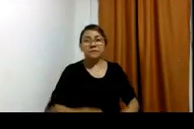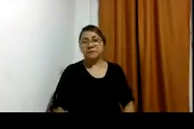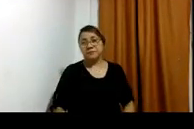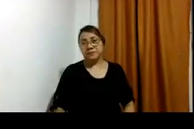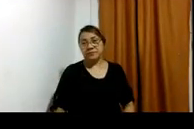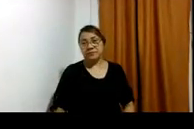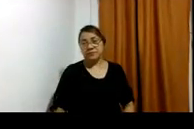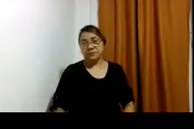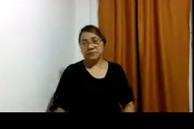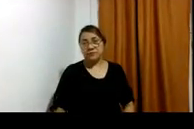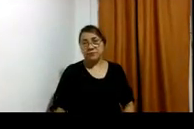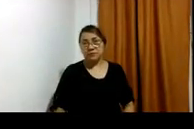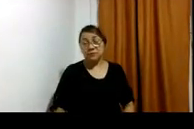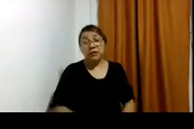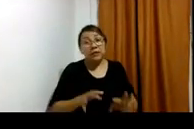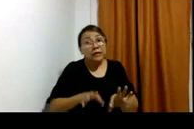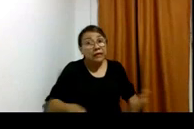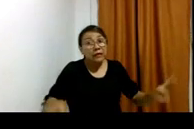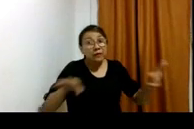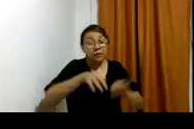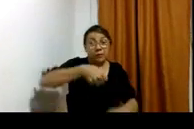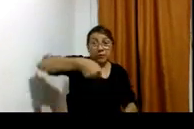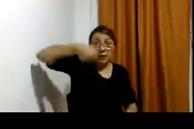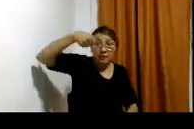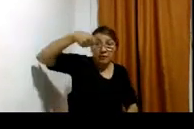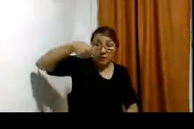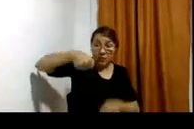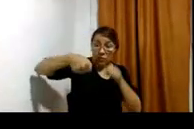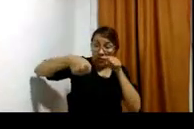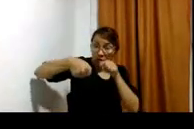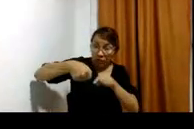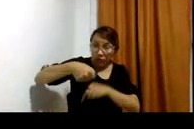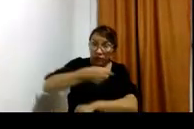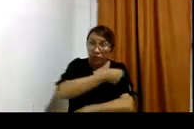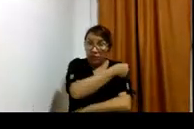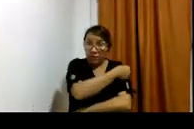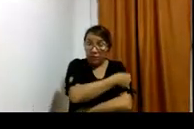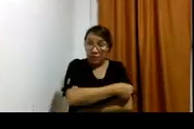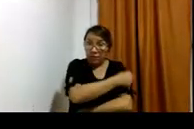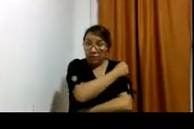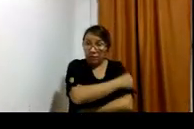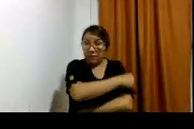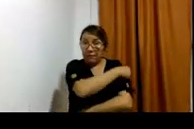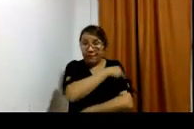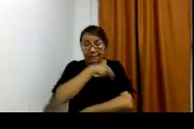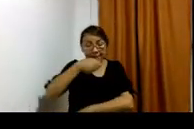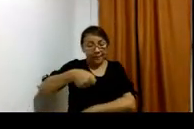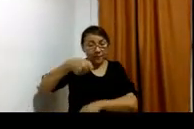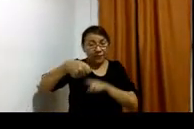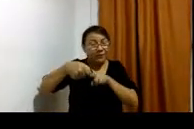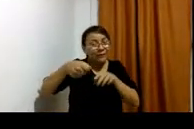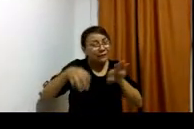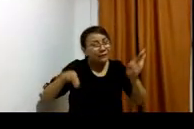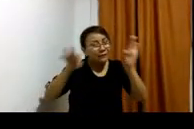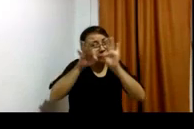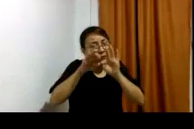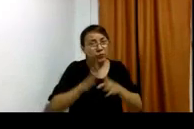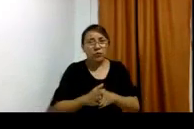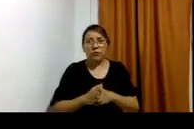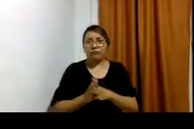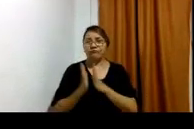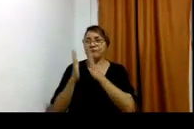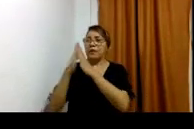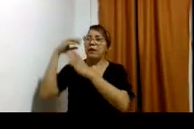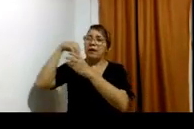Debemos contar con botiquín de primeros auxilios en todo lado, inclusive en nuestra casa, en nuestro trabajo, en nuestra